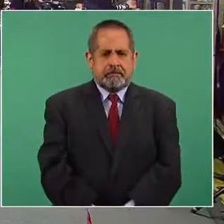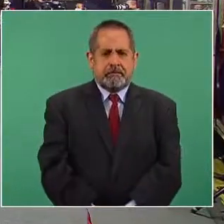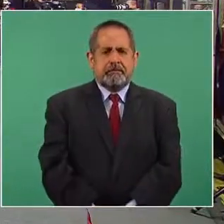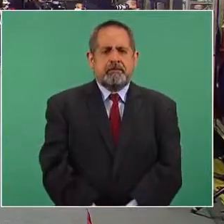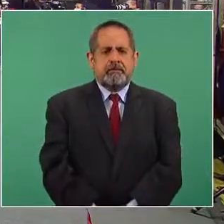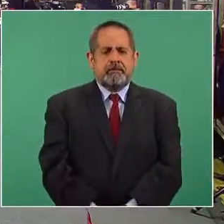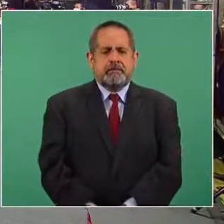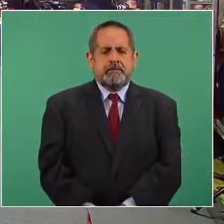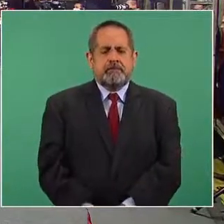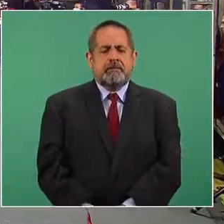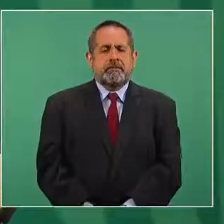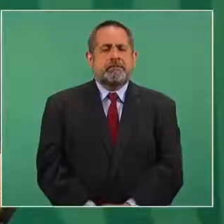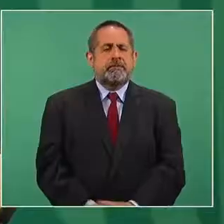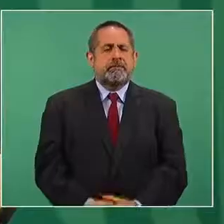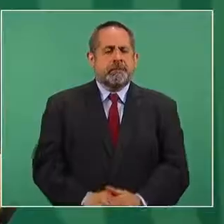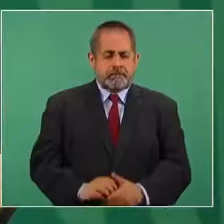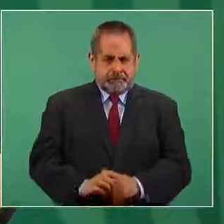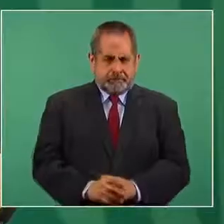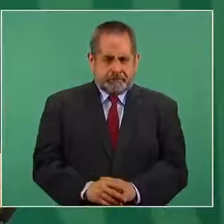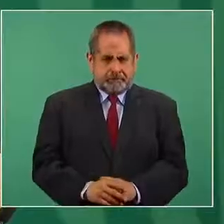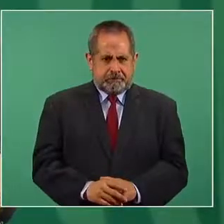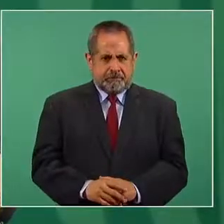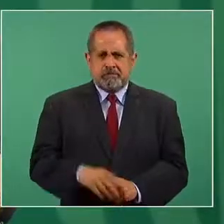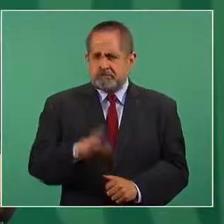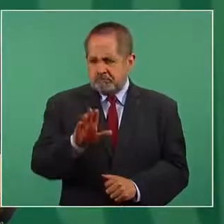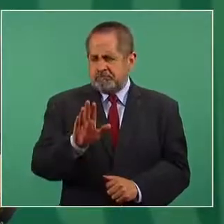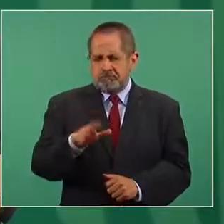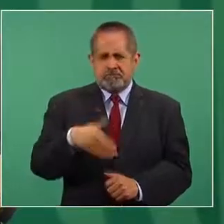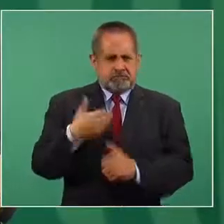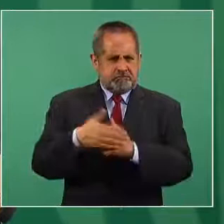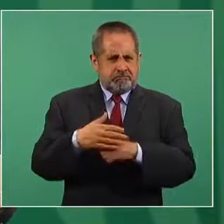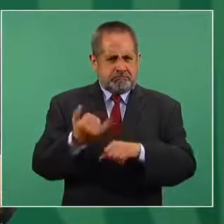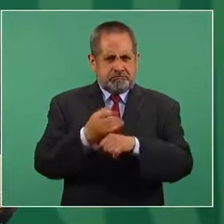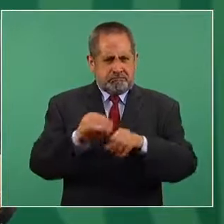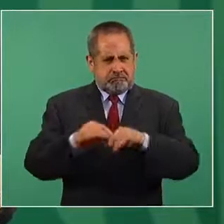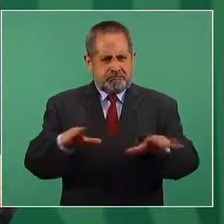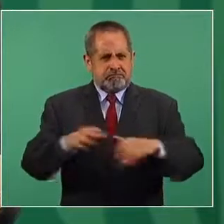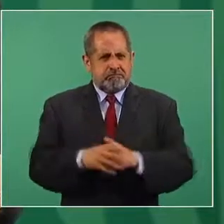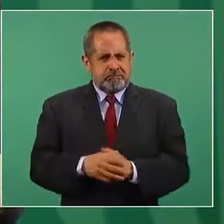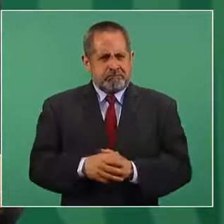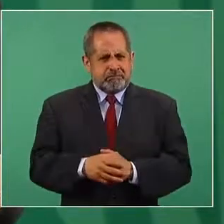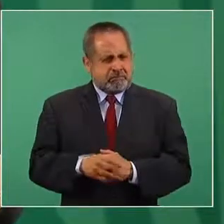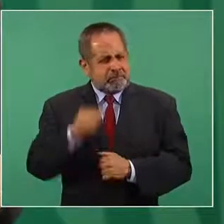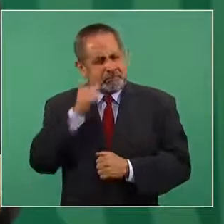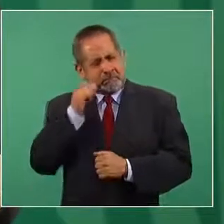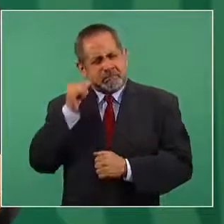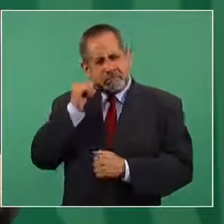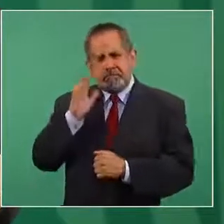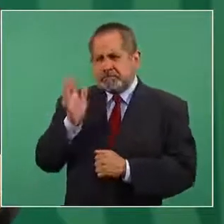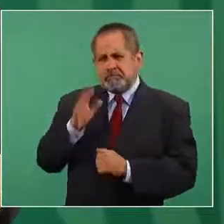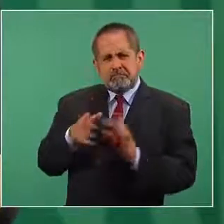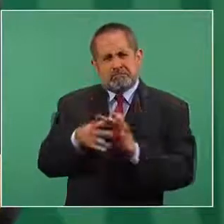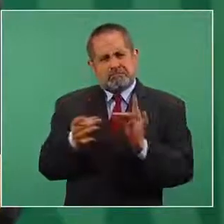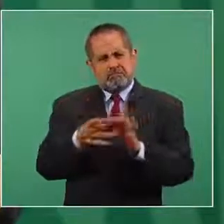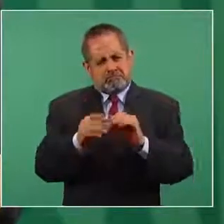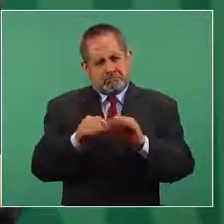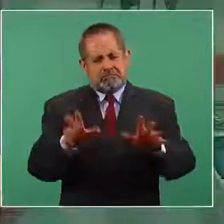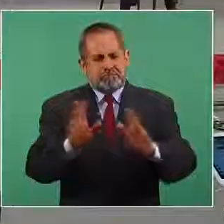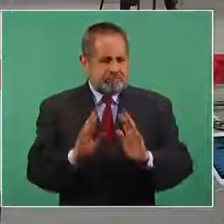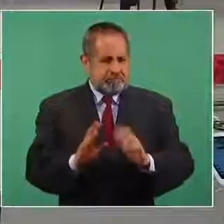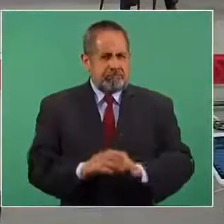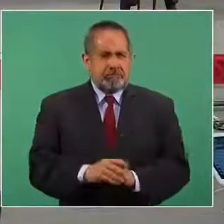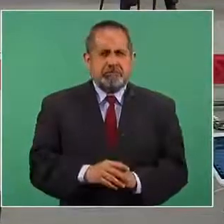Bueno, ya van a informar, aunque se hizo ayer,